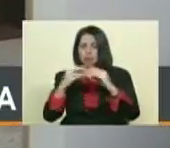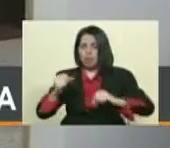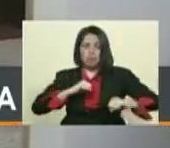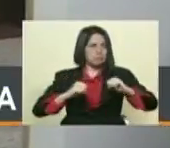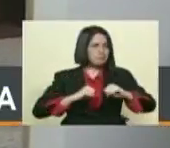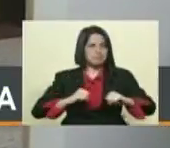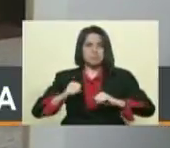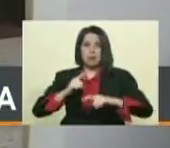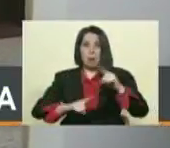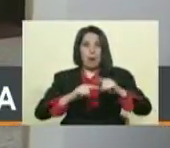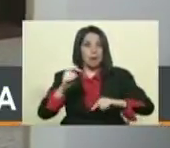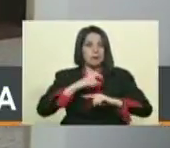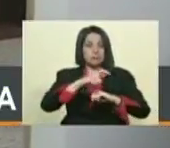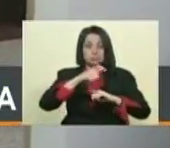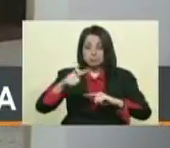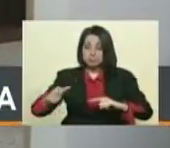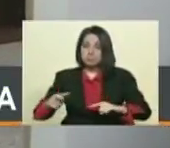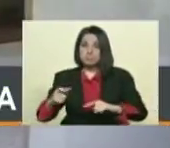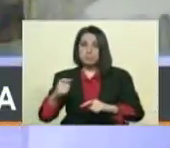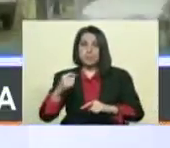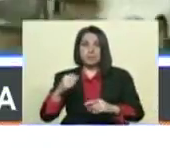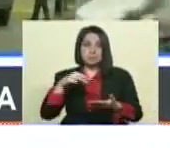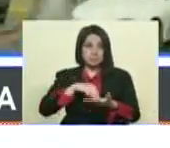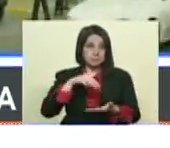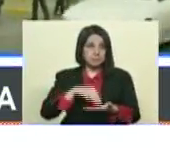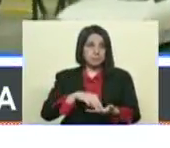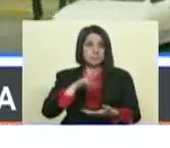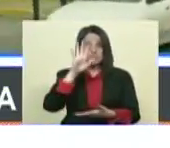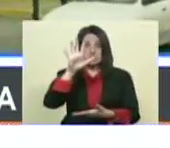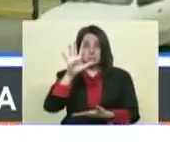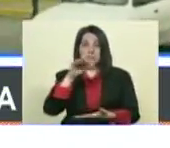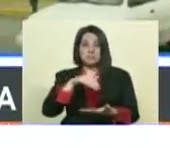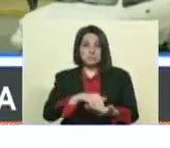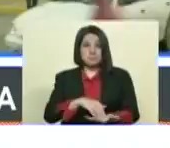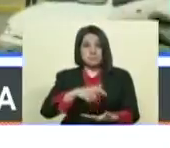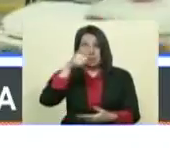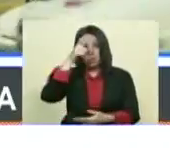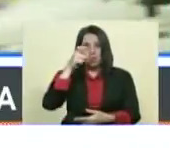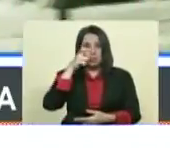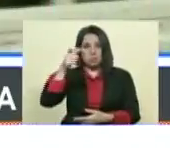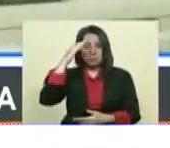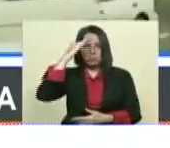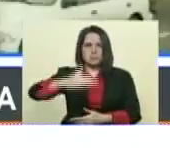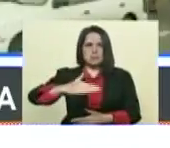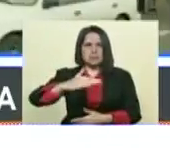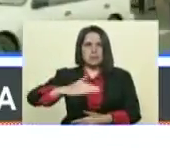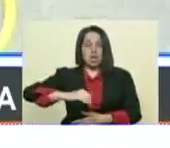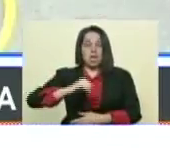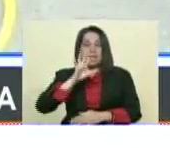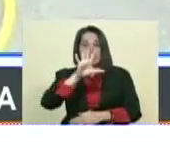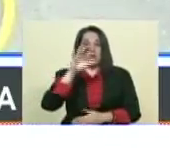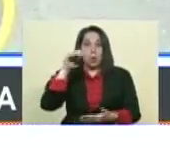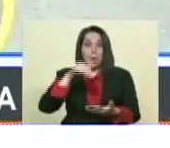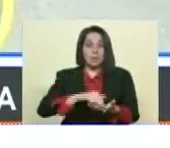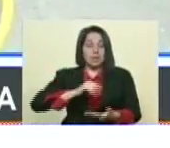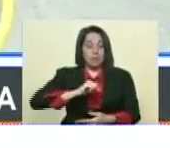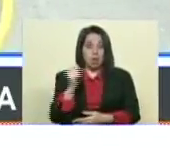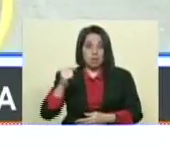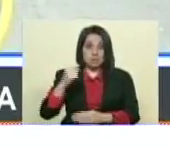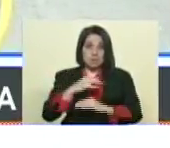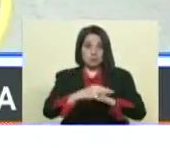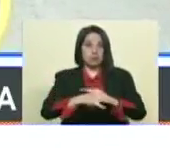regionales, municipales. En el estado Miranda tenemos 5.000 guardias nacionales, 5.000 policías municipales y